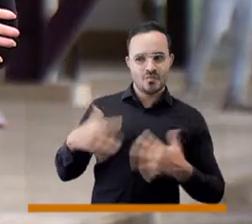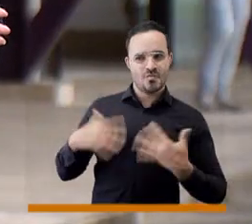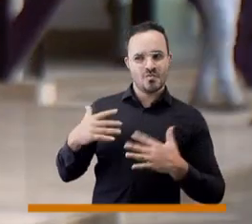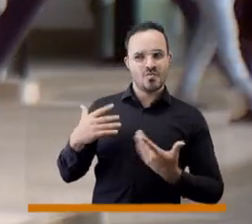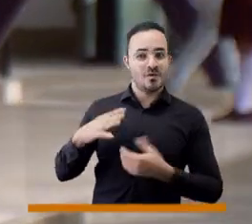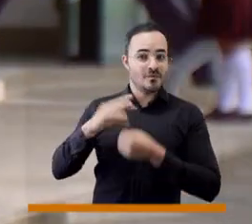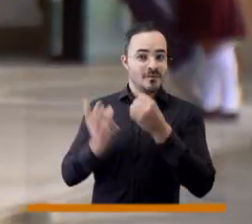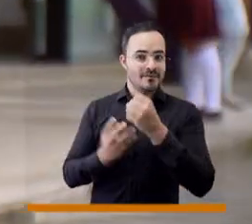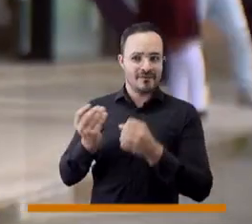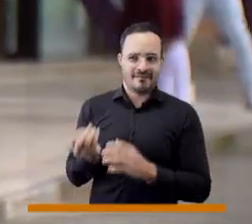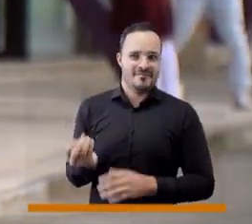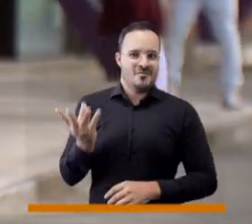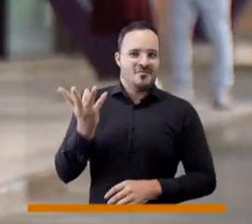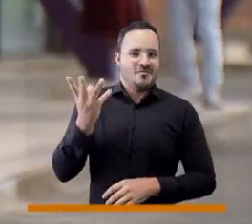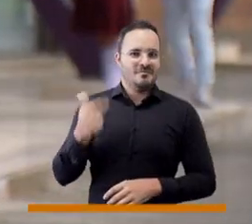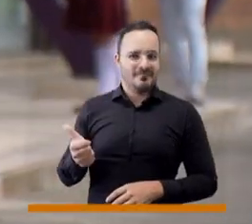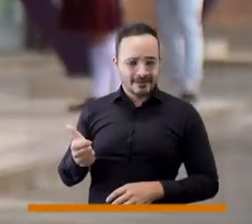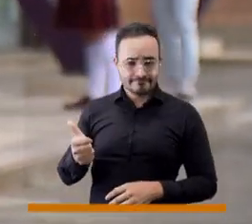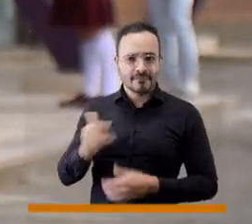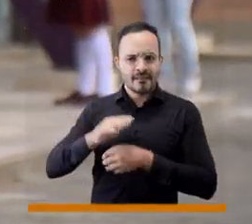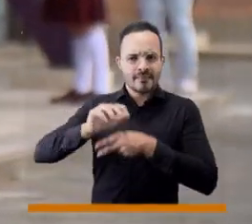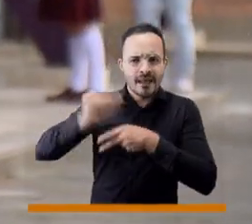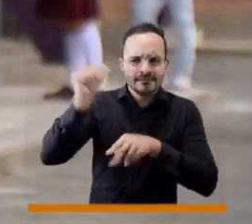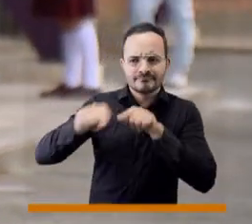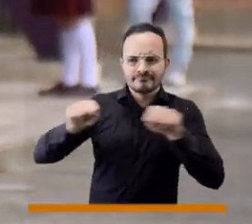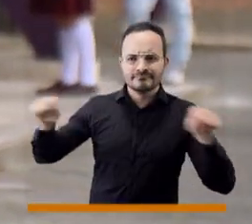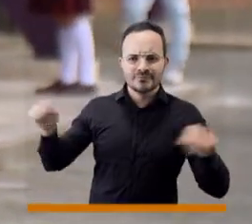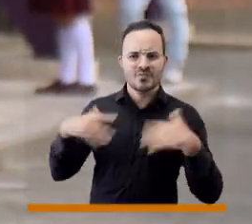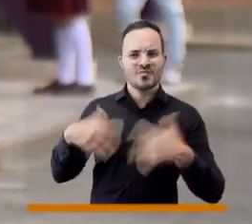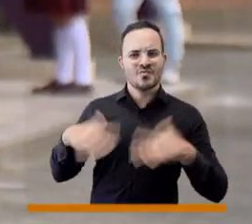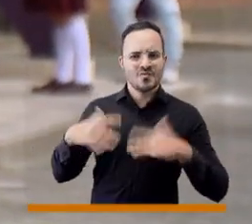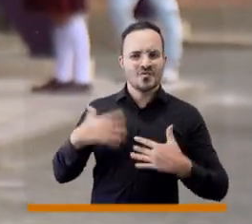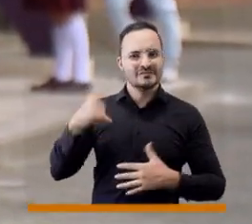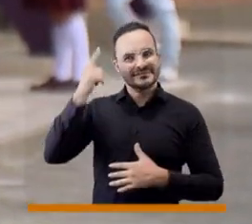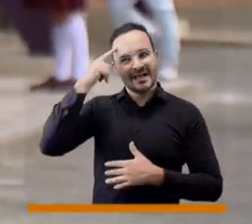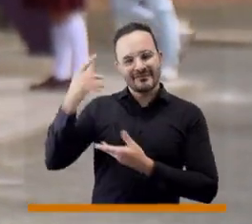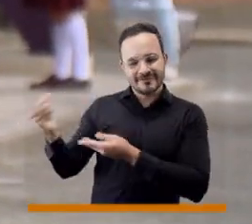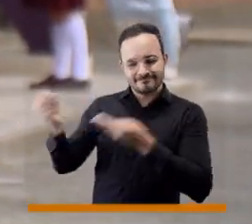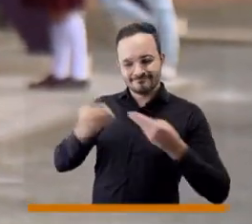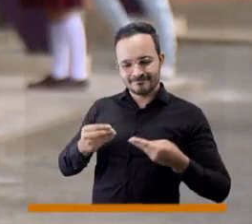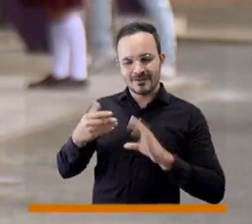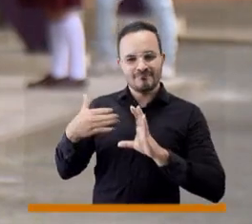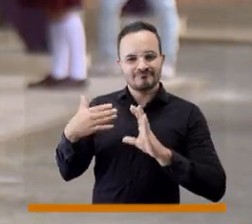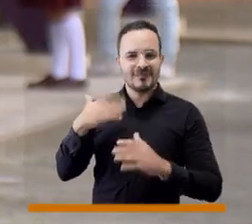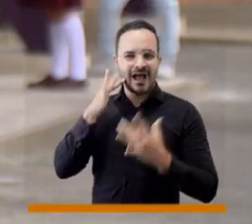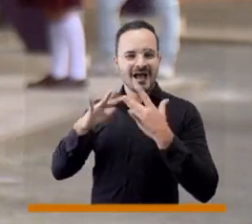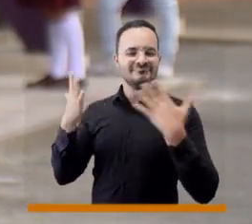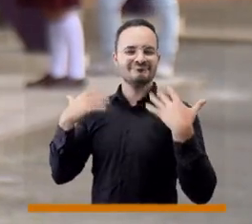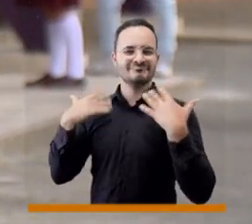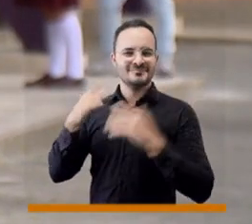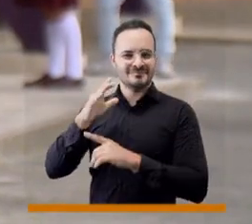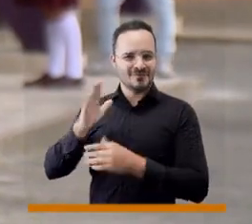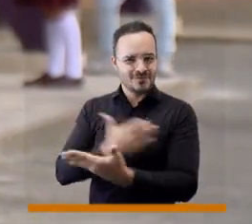Una nueva generación musical nace en la UPB, que con sus diversos talentos continúa el legado de la